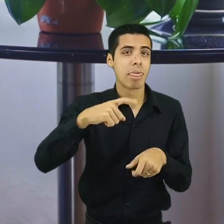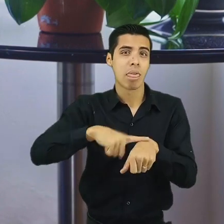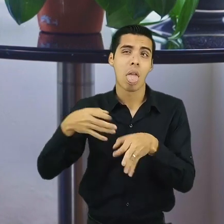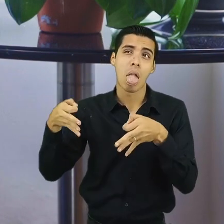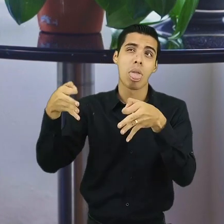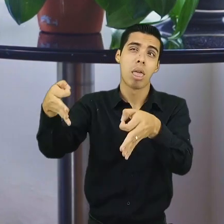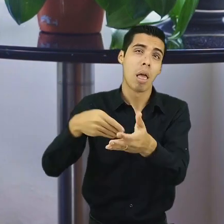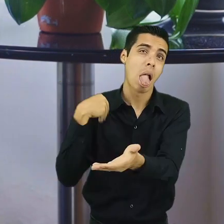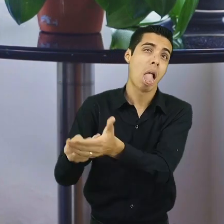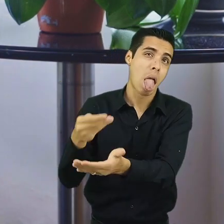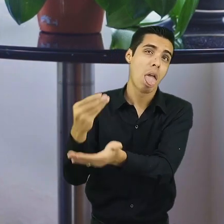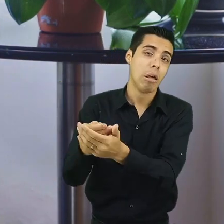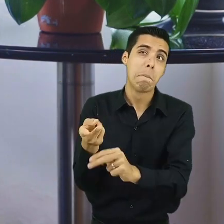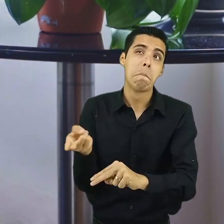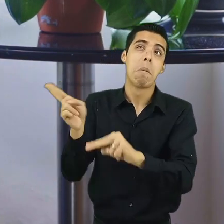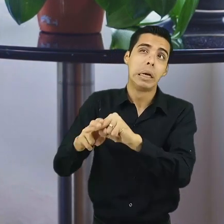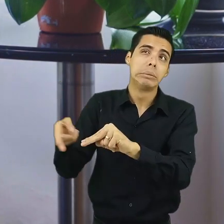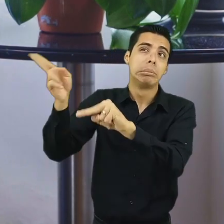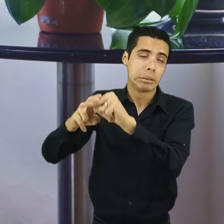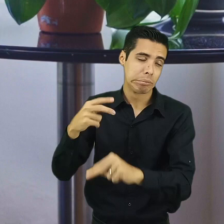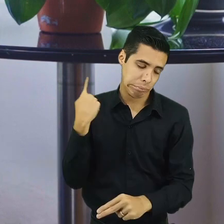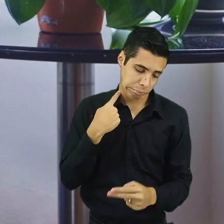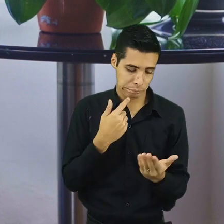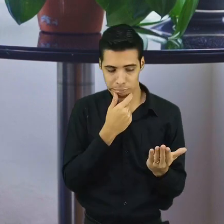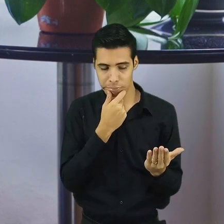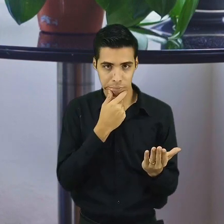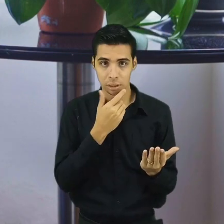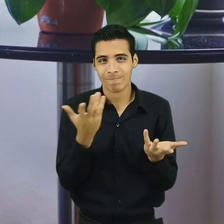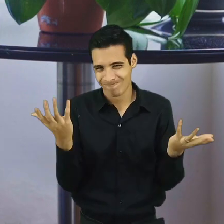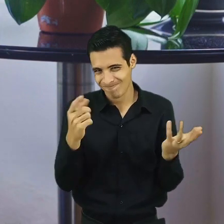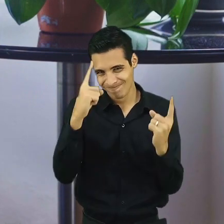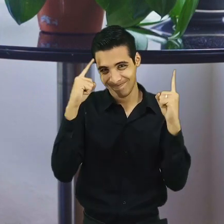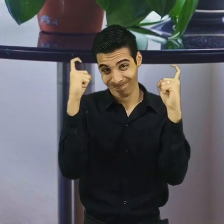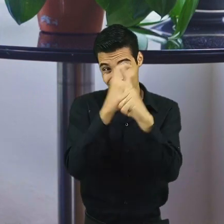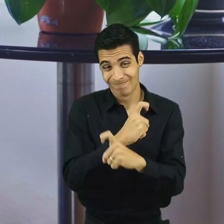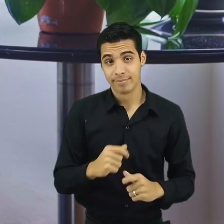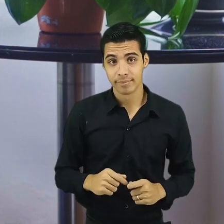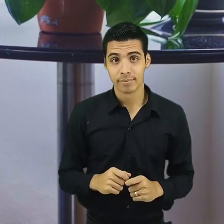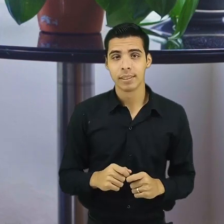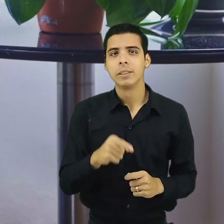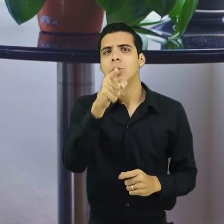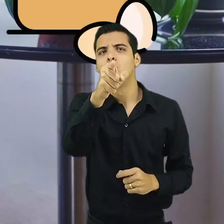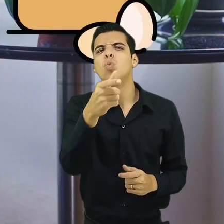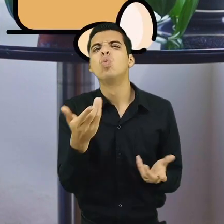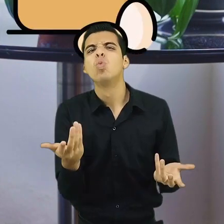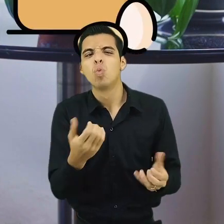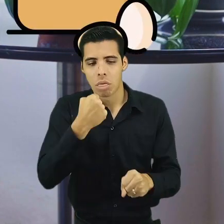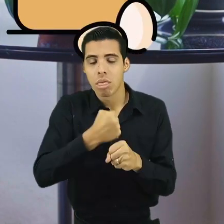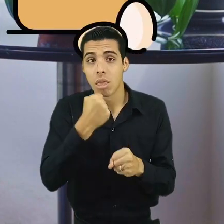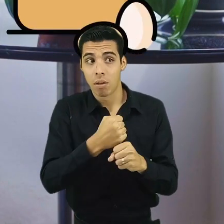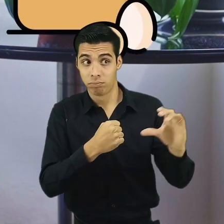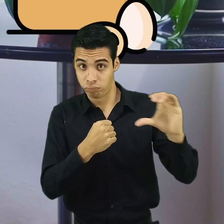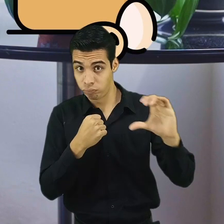del que hemos previsto. También es muy importante al invertir contar con ingresos estables en ese momento, porque como dice el dicho, no hay que poner